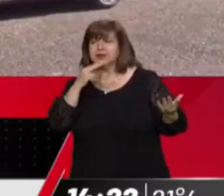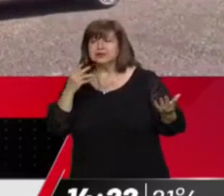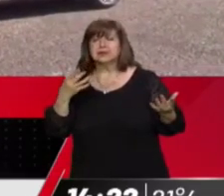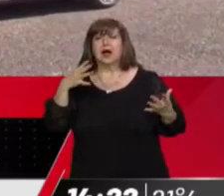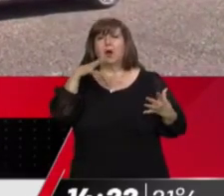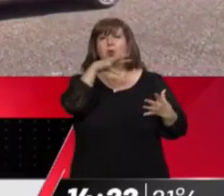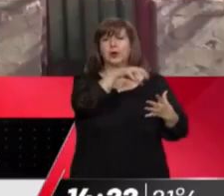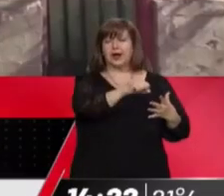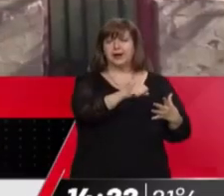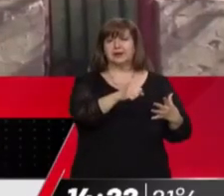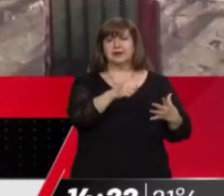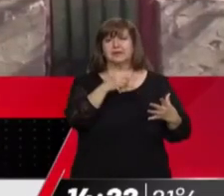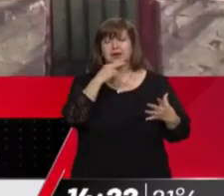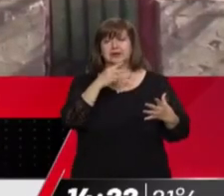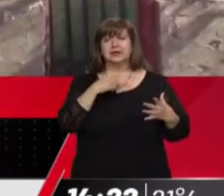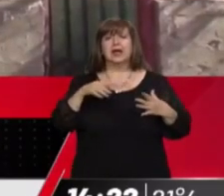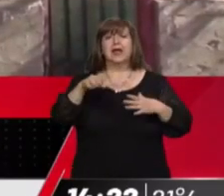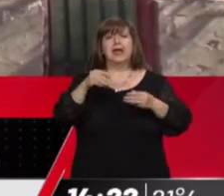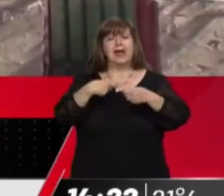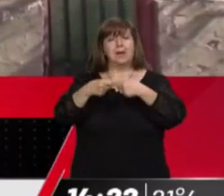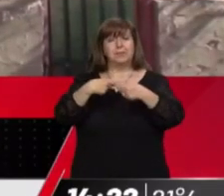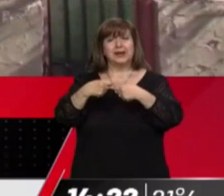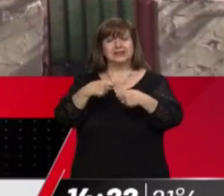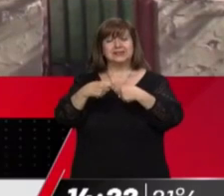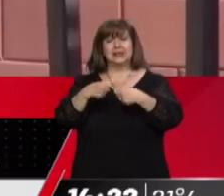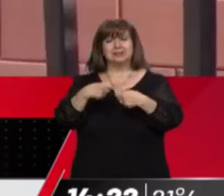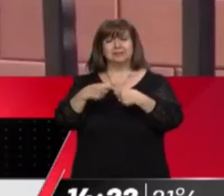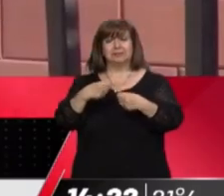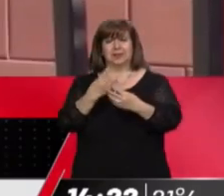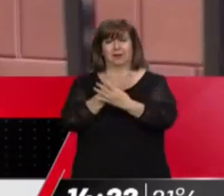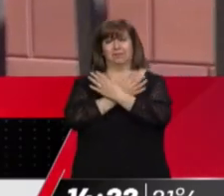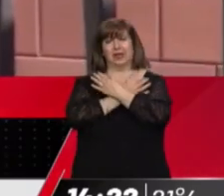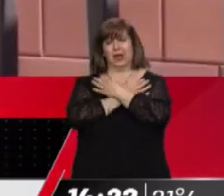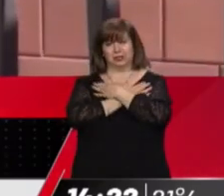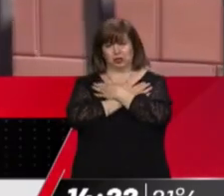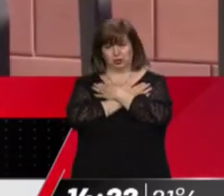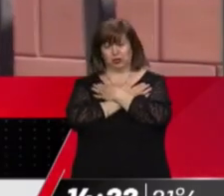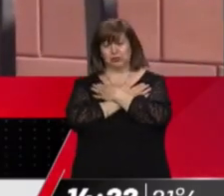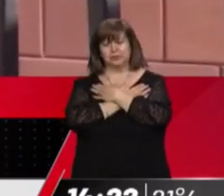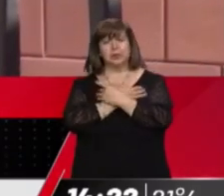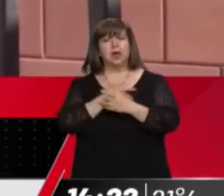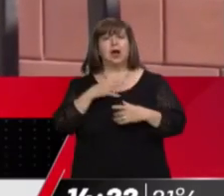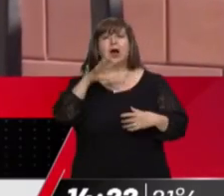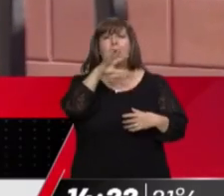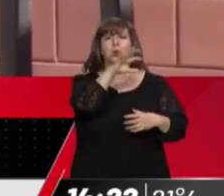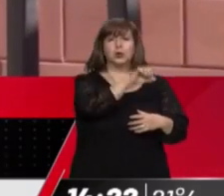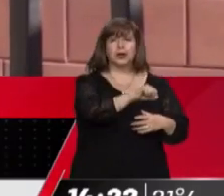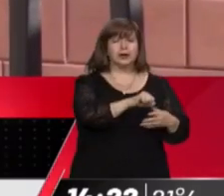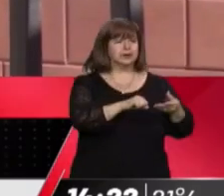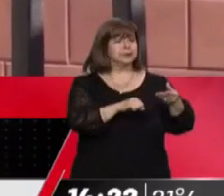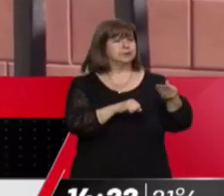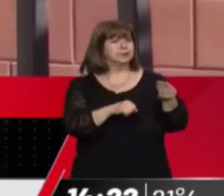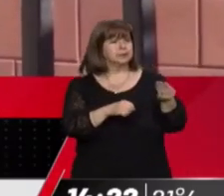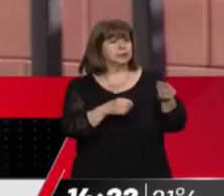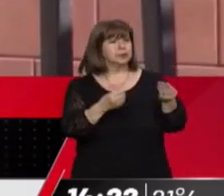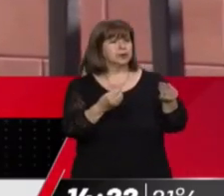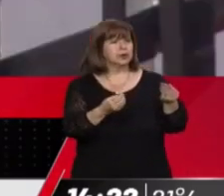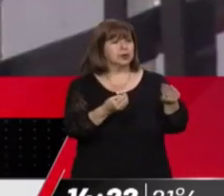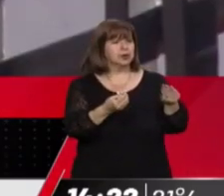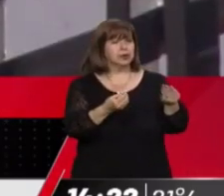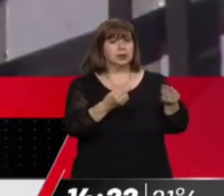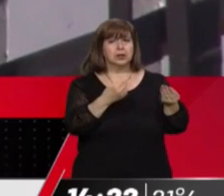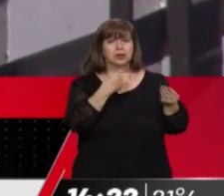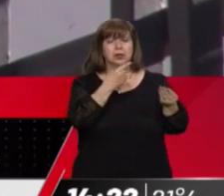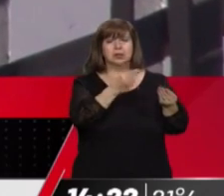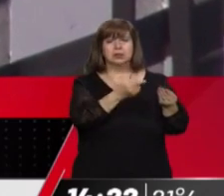los restos de Emma, allí les explicaron que no lo encontraban. Se lo habían dado a otra funeraria por